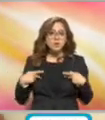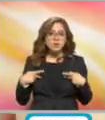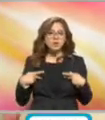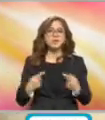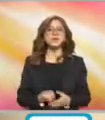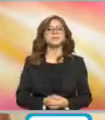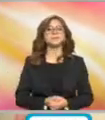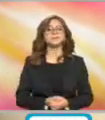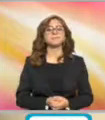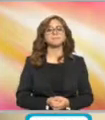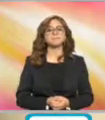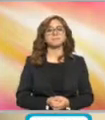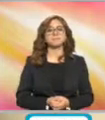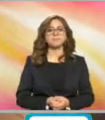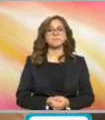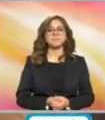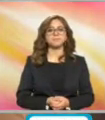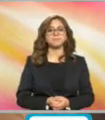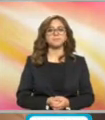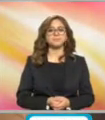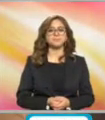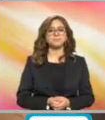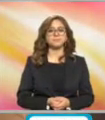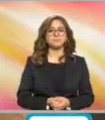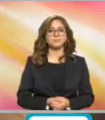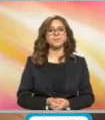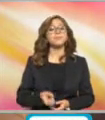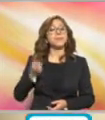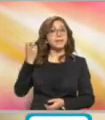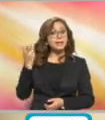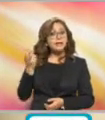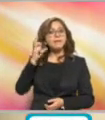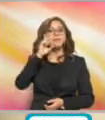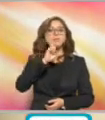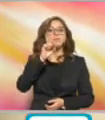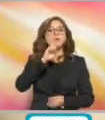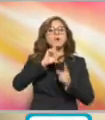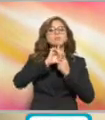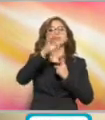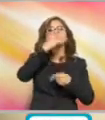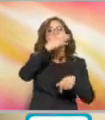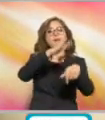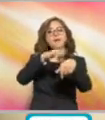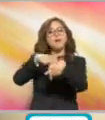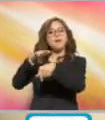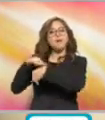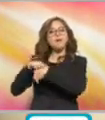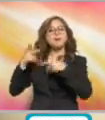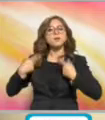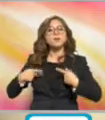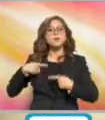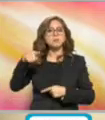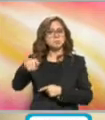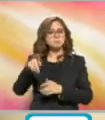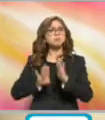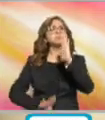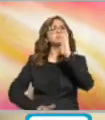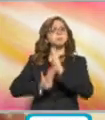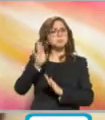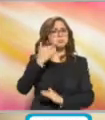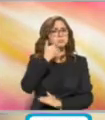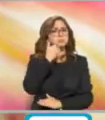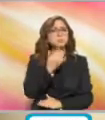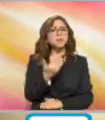mucha promoción a este servicio y le ha ido bien. ¿Por qué? Porque ella te